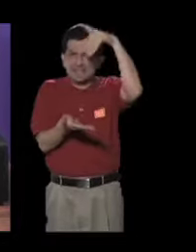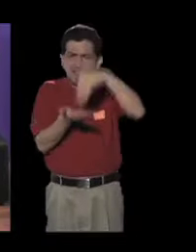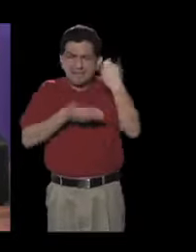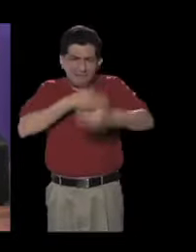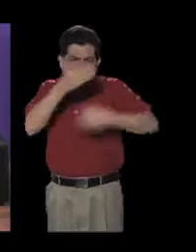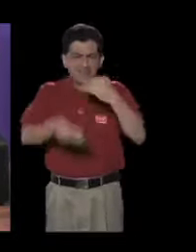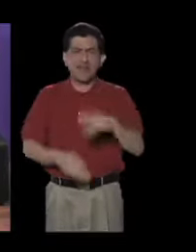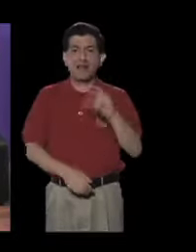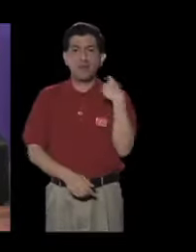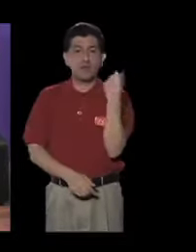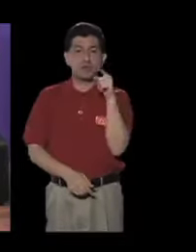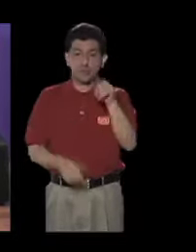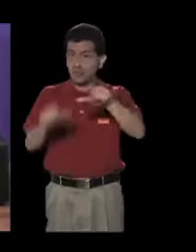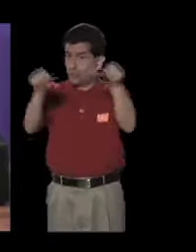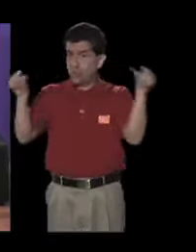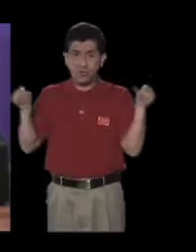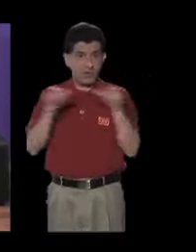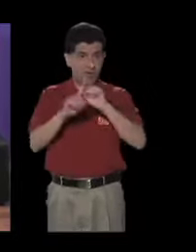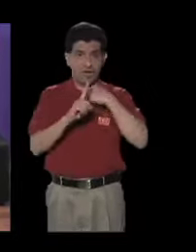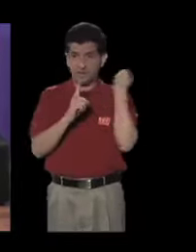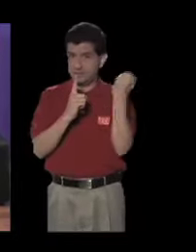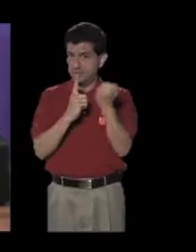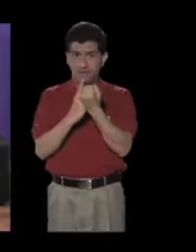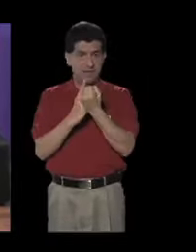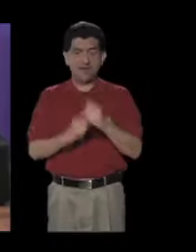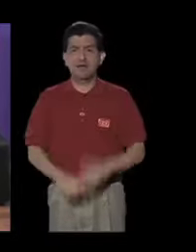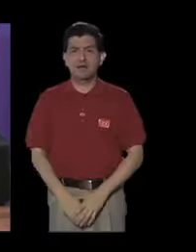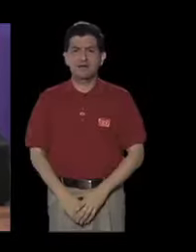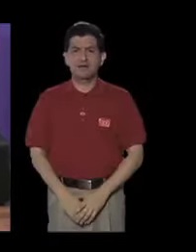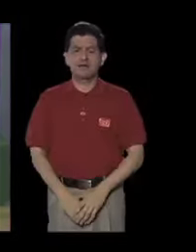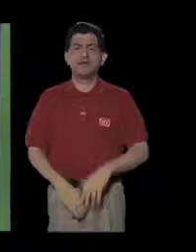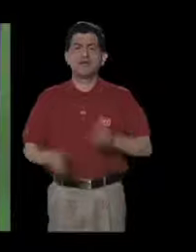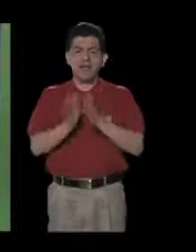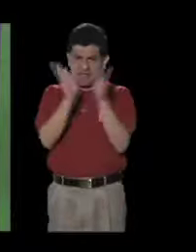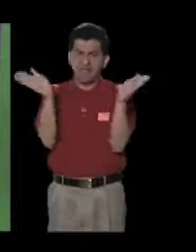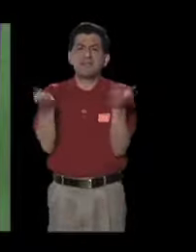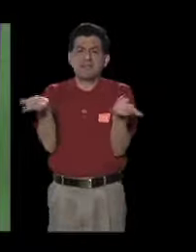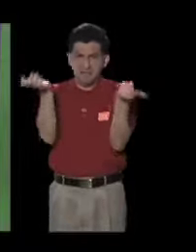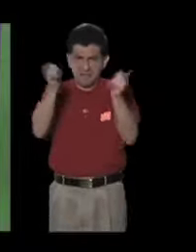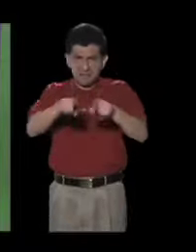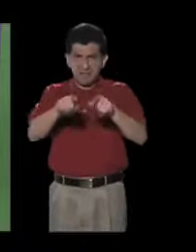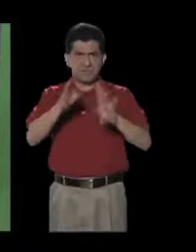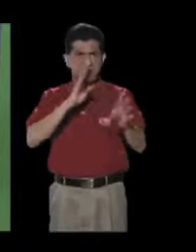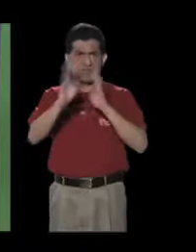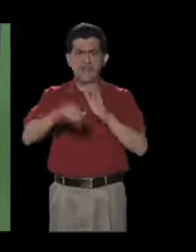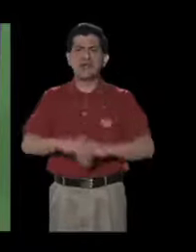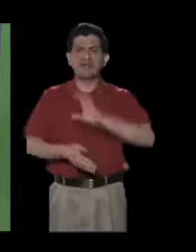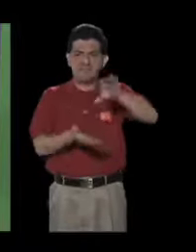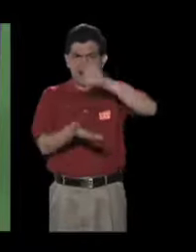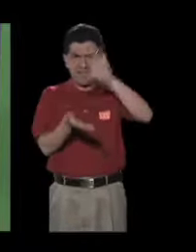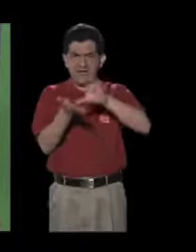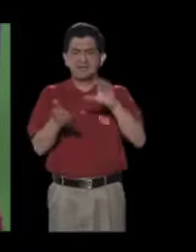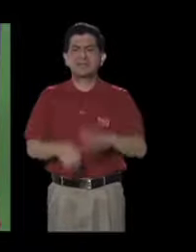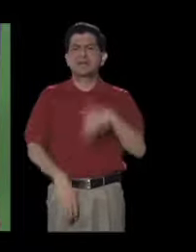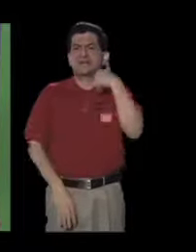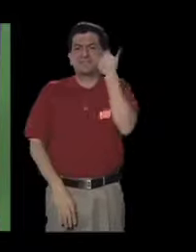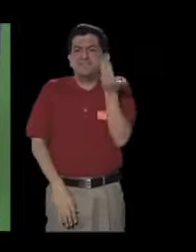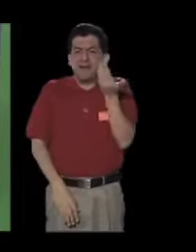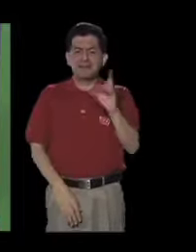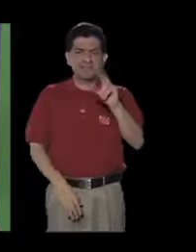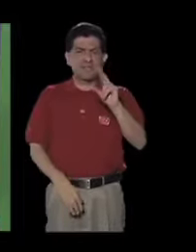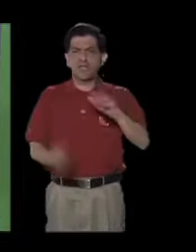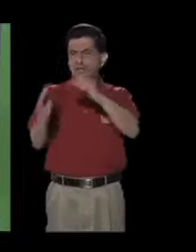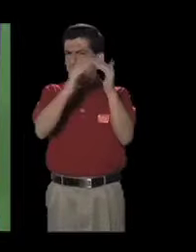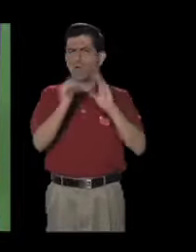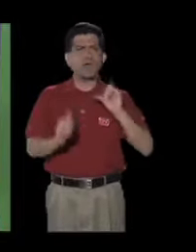una centralización que no ocurre solo con este sector de la sociedad, sino que, ¿verdad?, a nivel general, cuando hablamos de las capitales es más